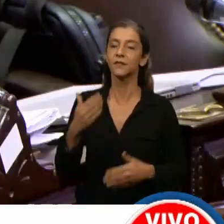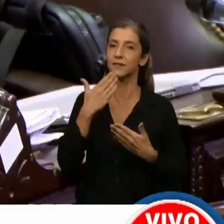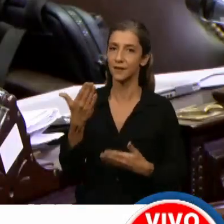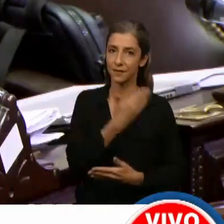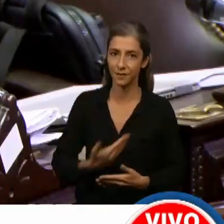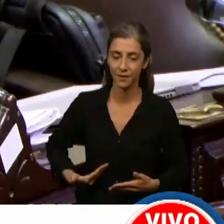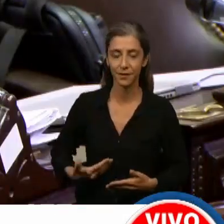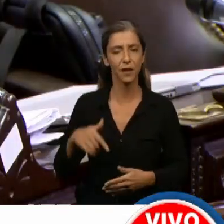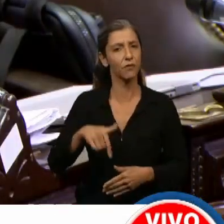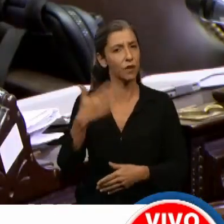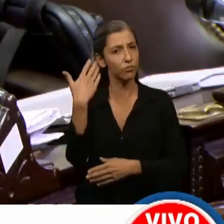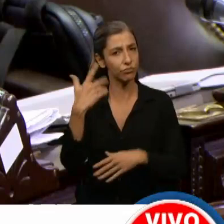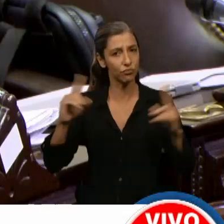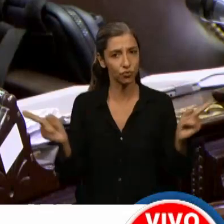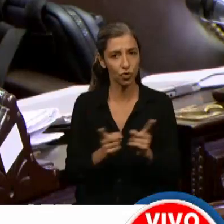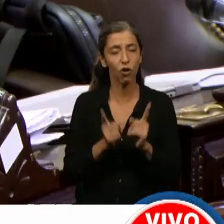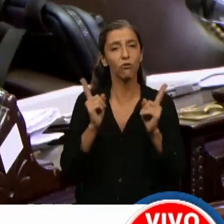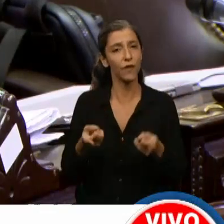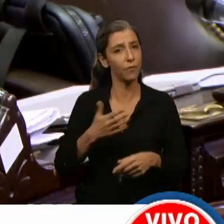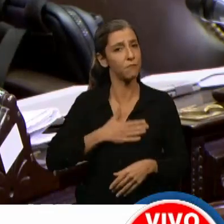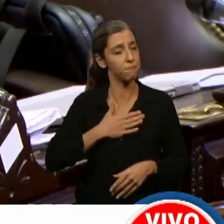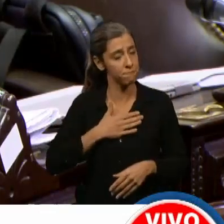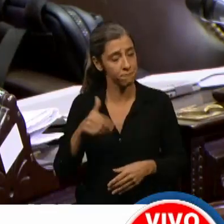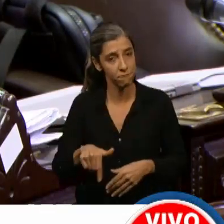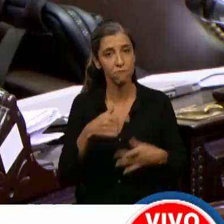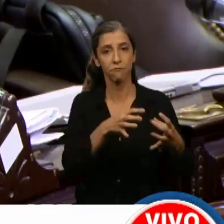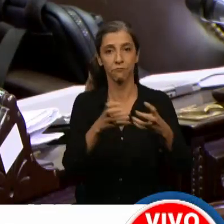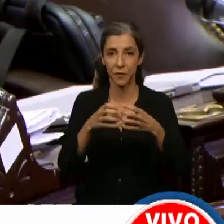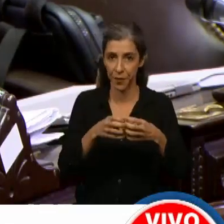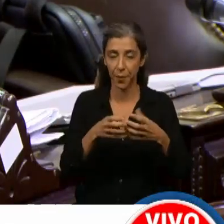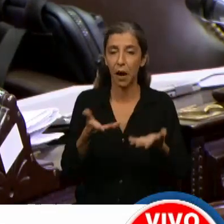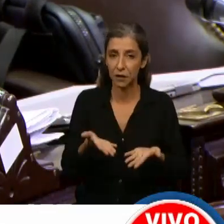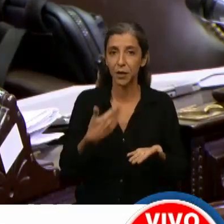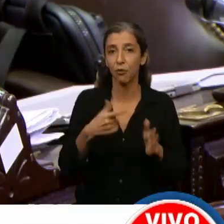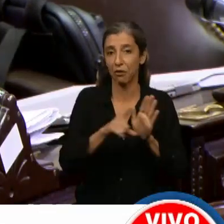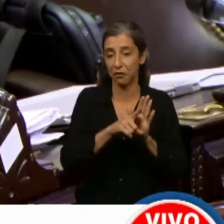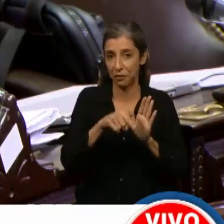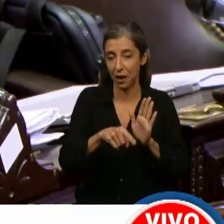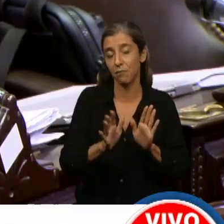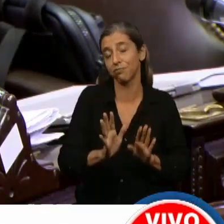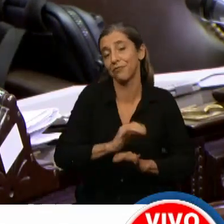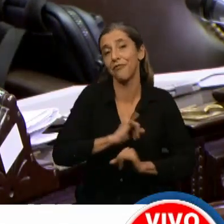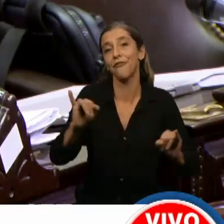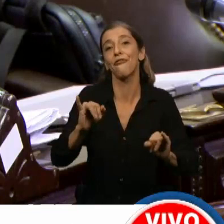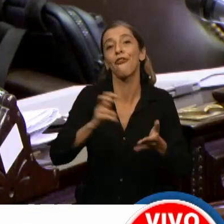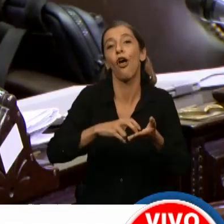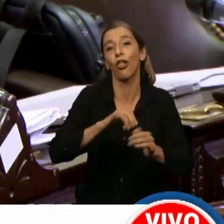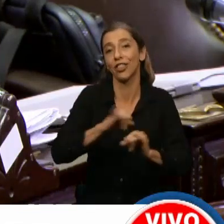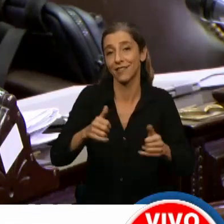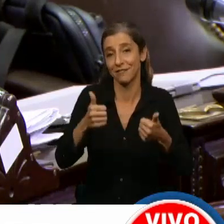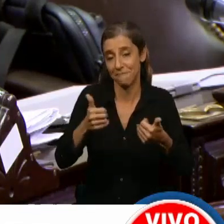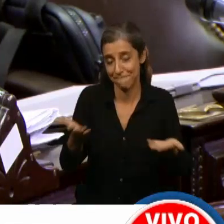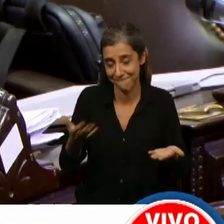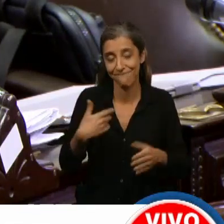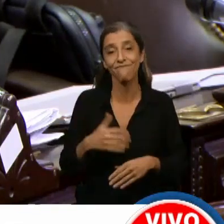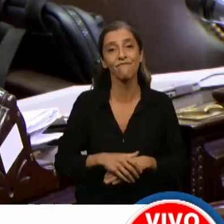presidente. Muy brevemente, decir que también celebro que estemos dando una buena noticia para la clase media argentina. No es una